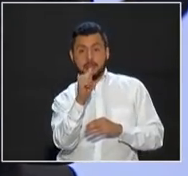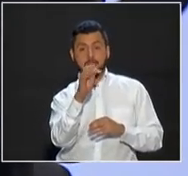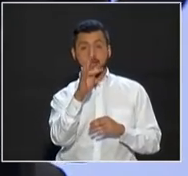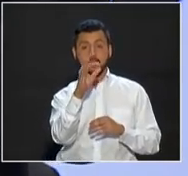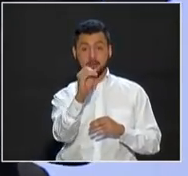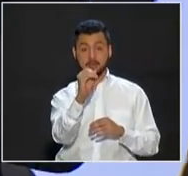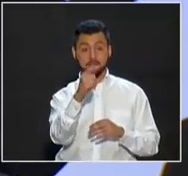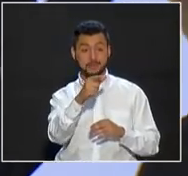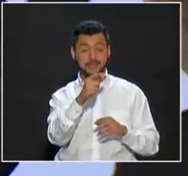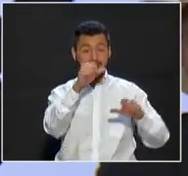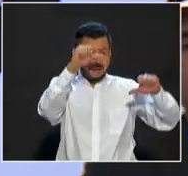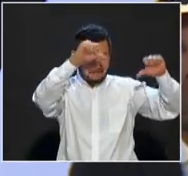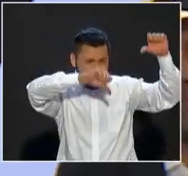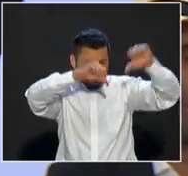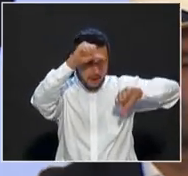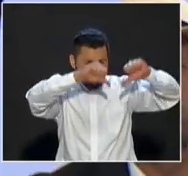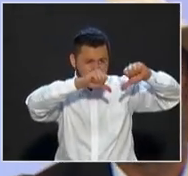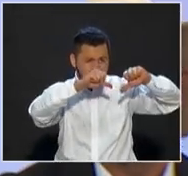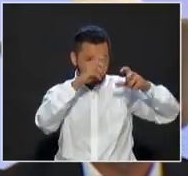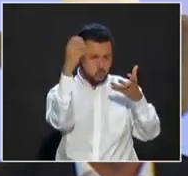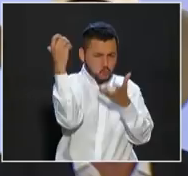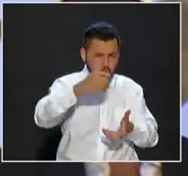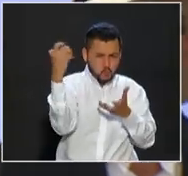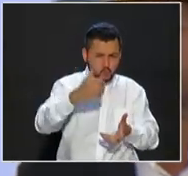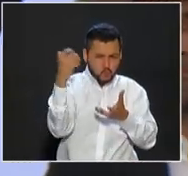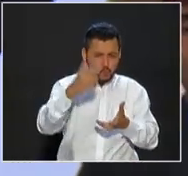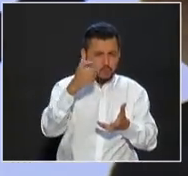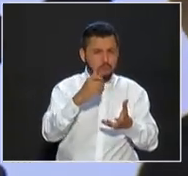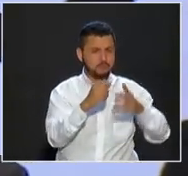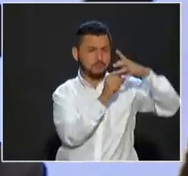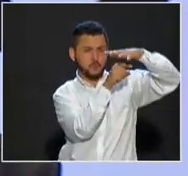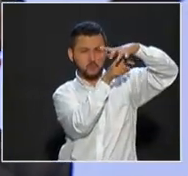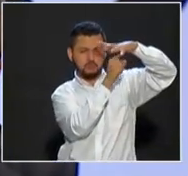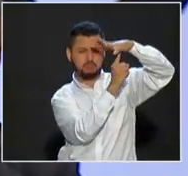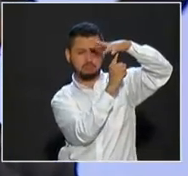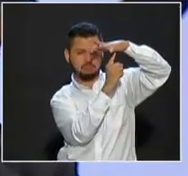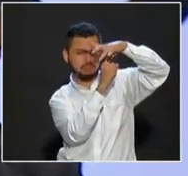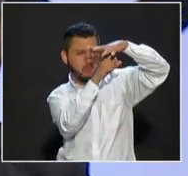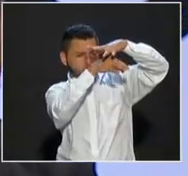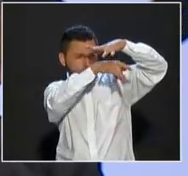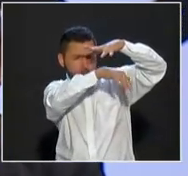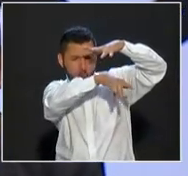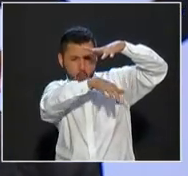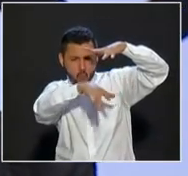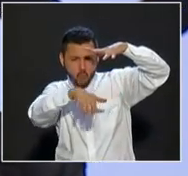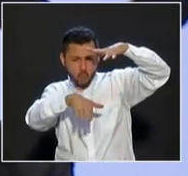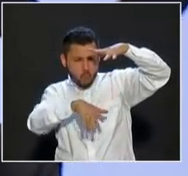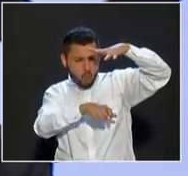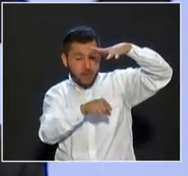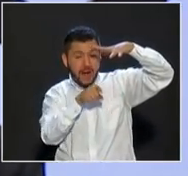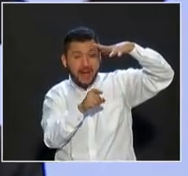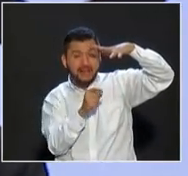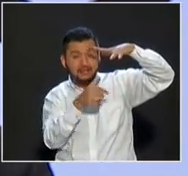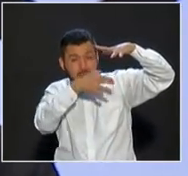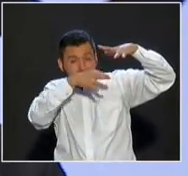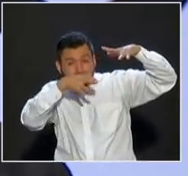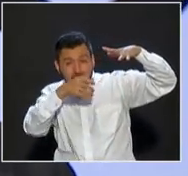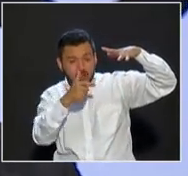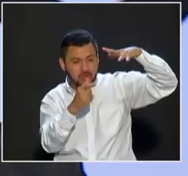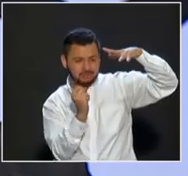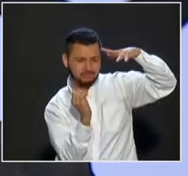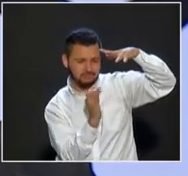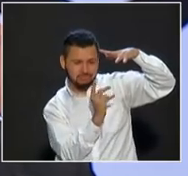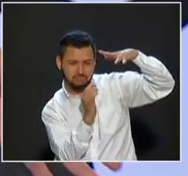coincidido con rodolfo para nosotros lo que ha habido es una mala gerencia de la gobernación de la presidencia de la